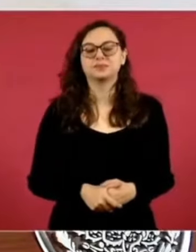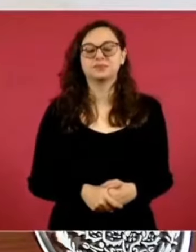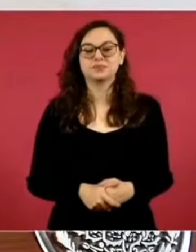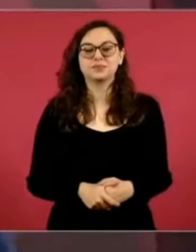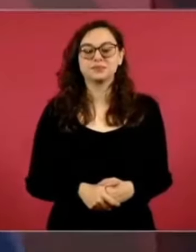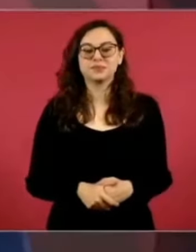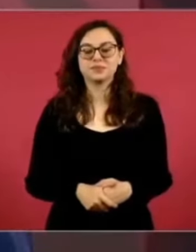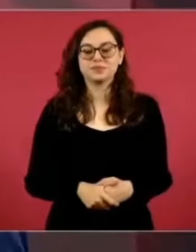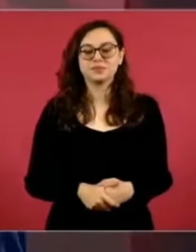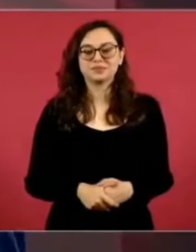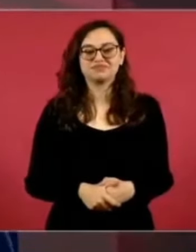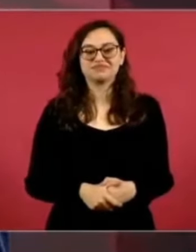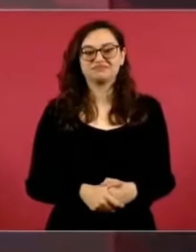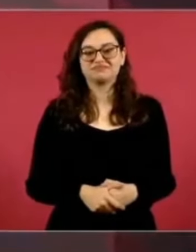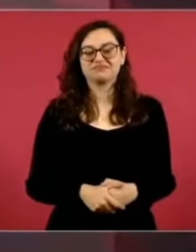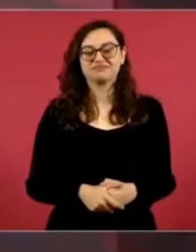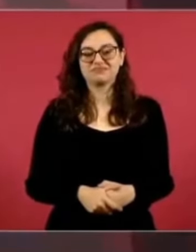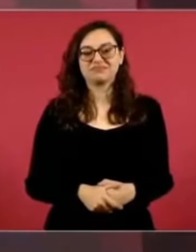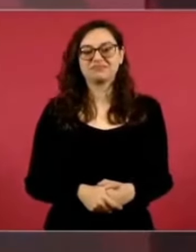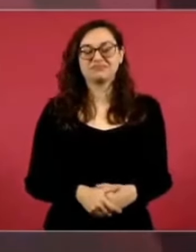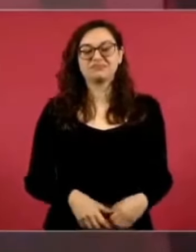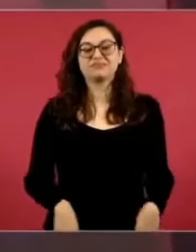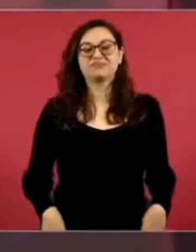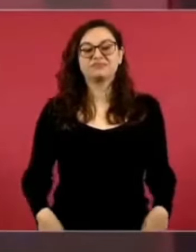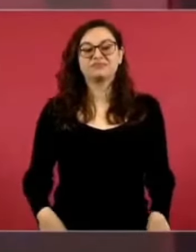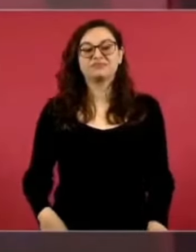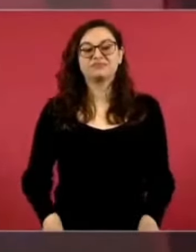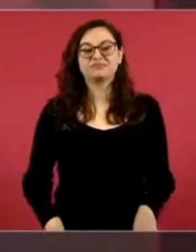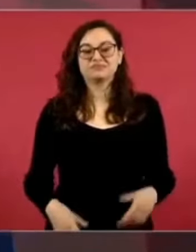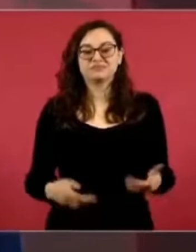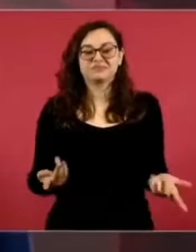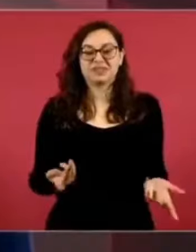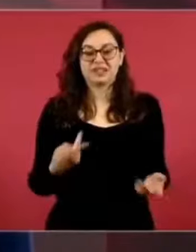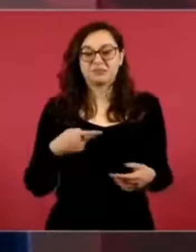después de que Salinas había llegado con un fraude